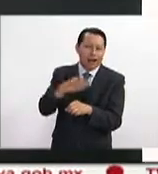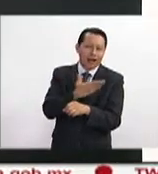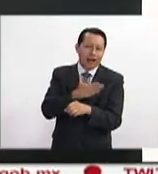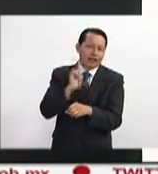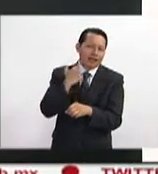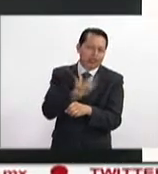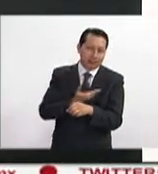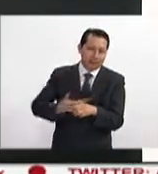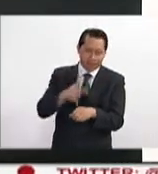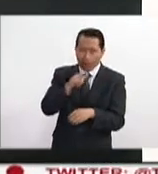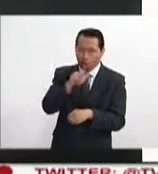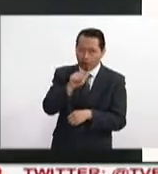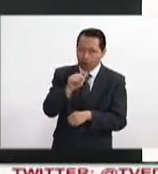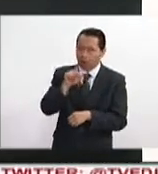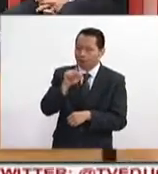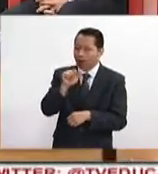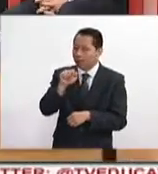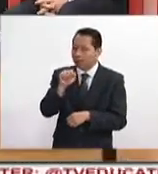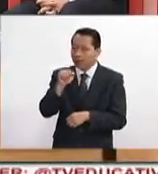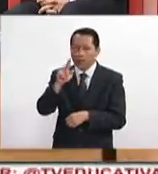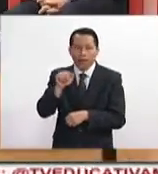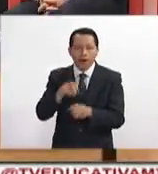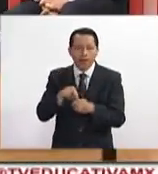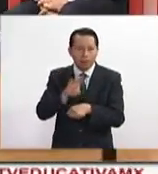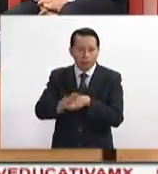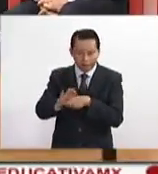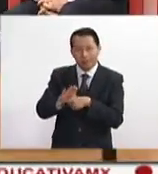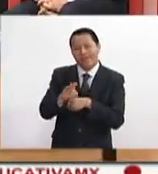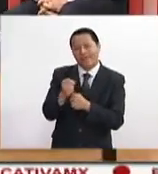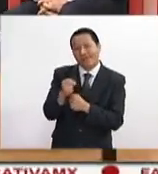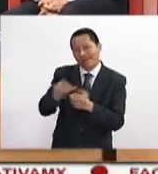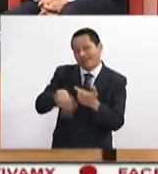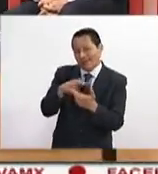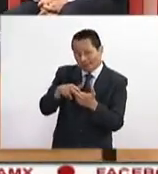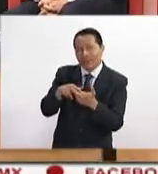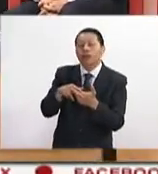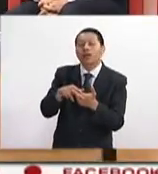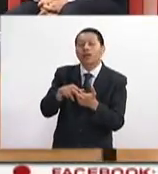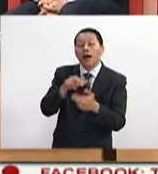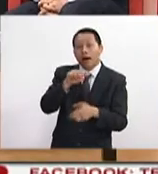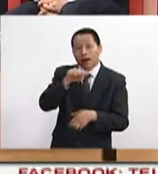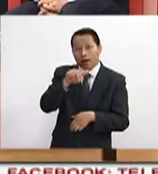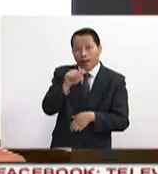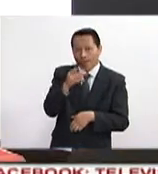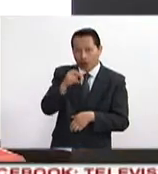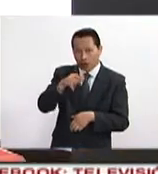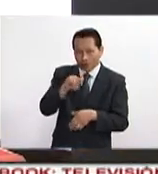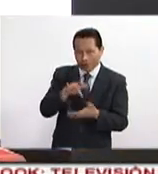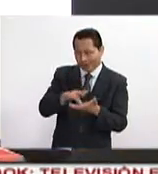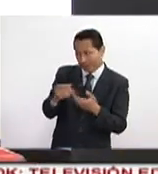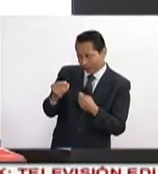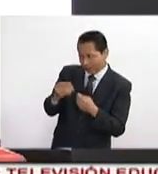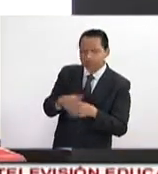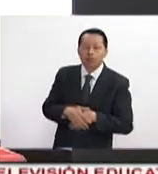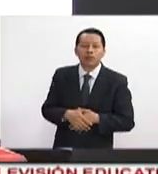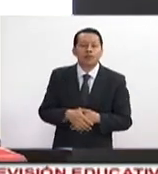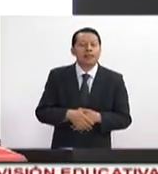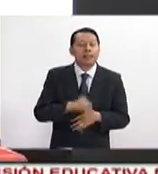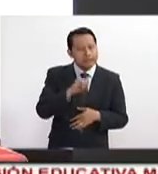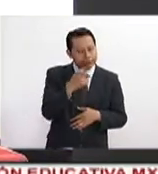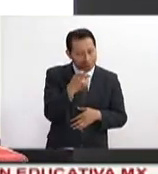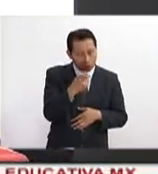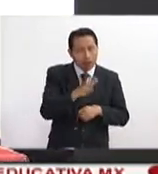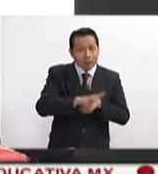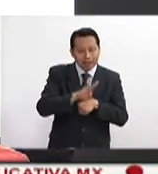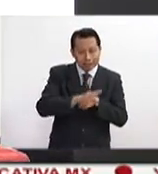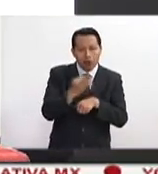Brasil, algo que por supuesto ha sacudido a la región. Ana Paula, bienvenida. Muchas gracias. Así es, Brasil está pasando por momentos muy